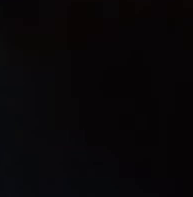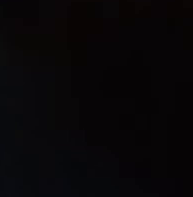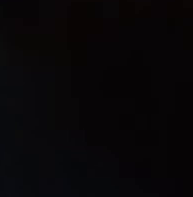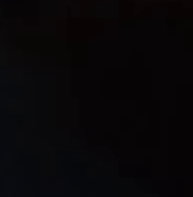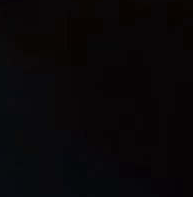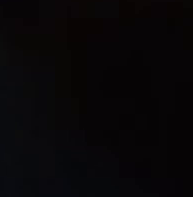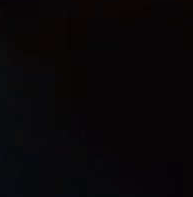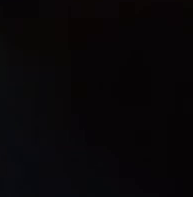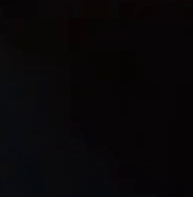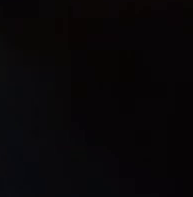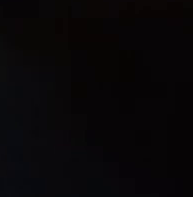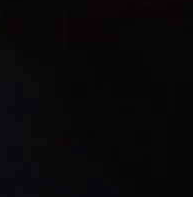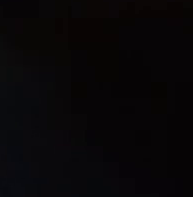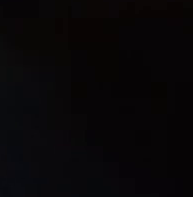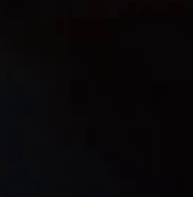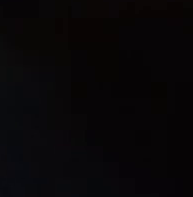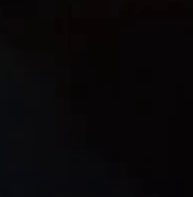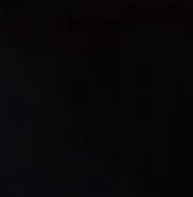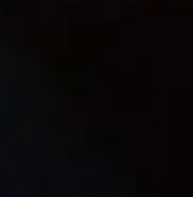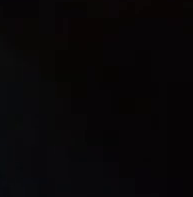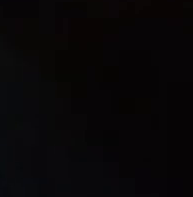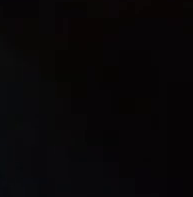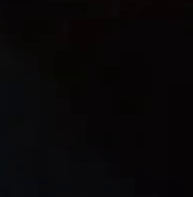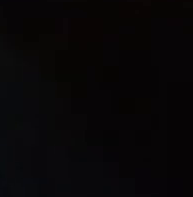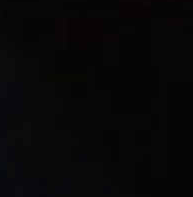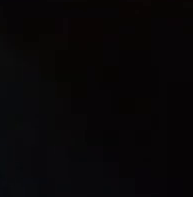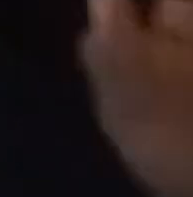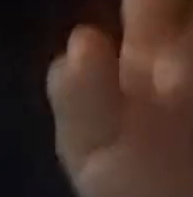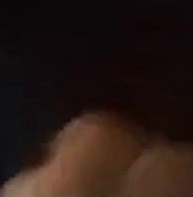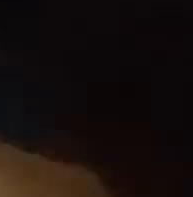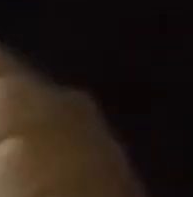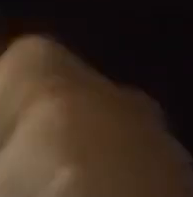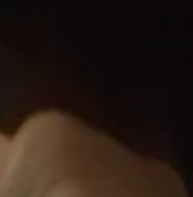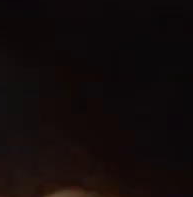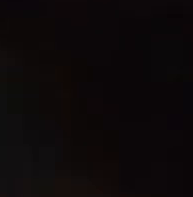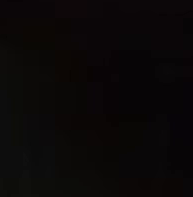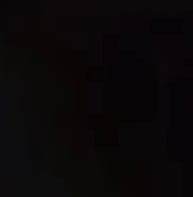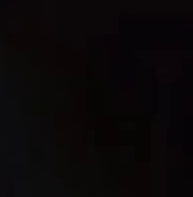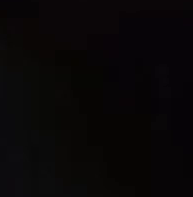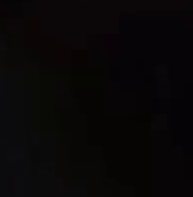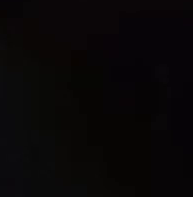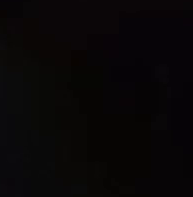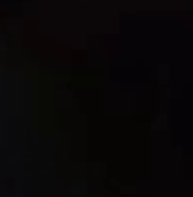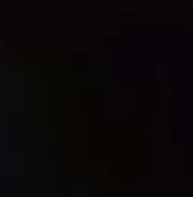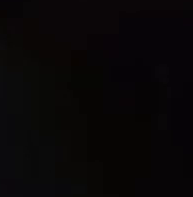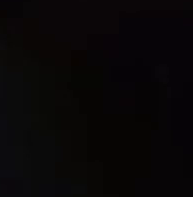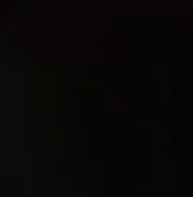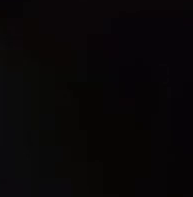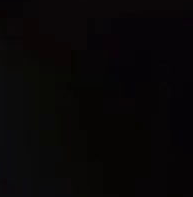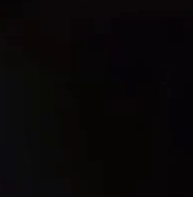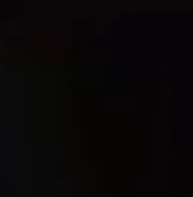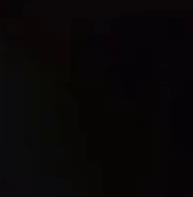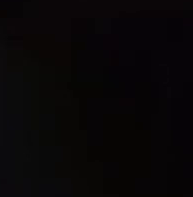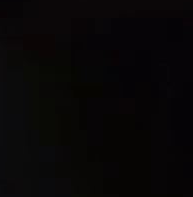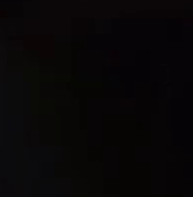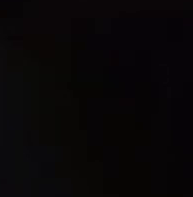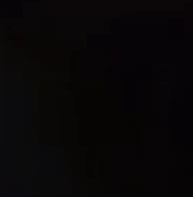números. No pueden haber mejores números. Pero las gráficas que te está poniendo, mi hermano, eso es para Kinder,